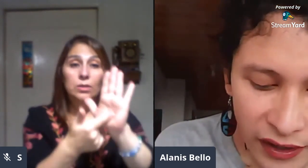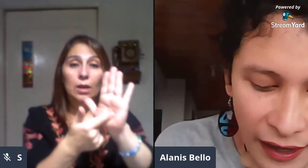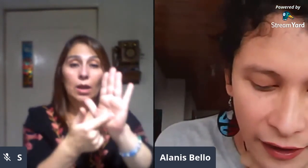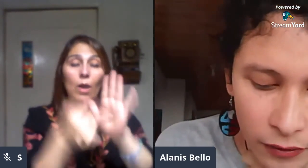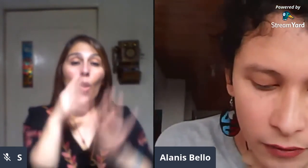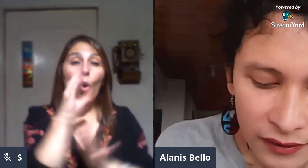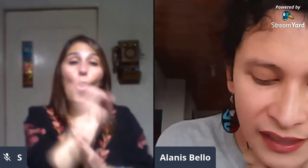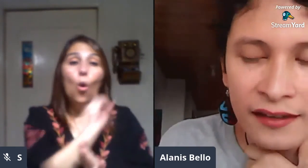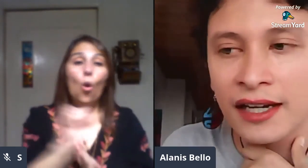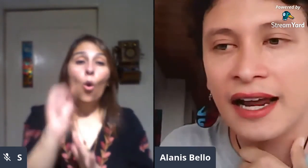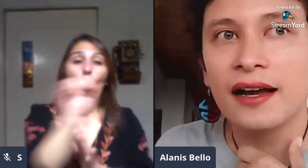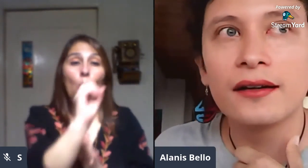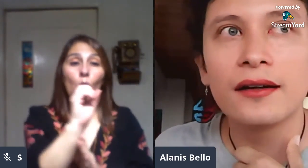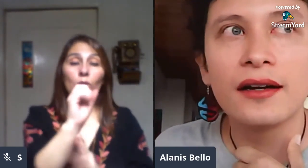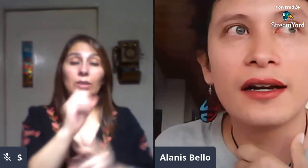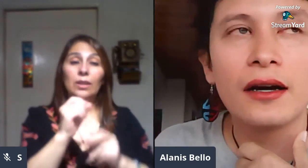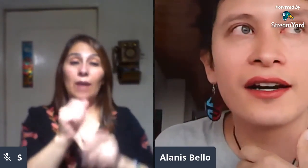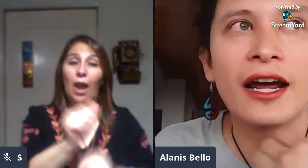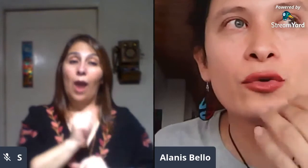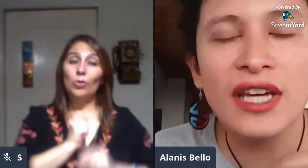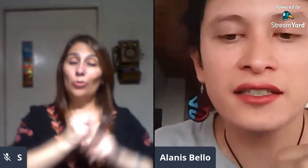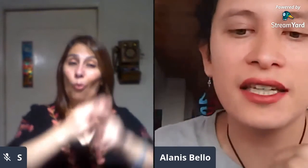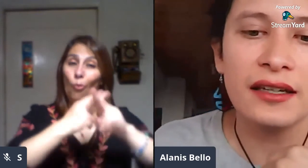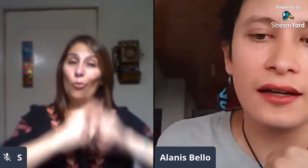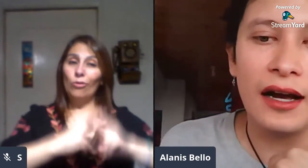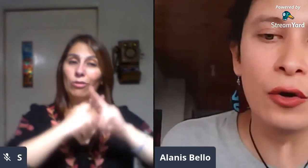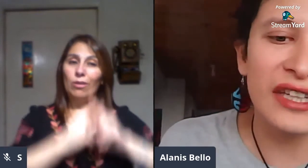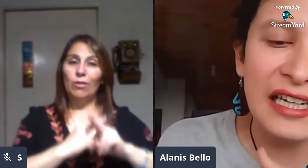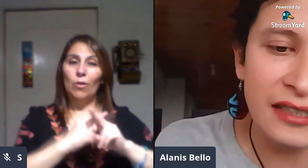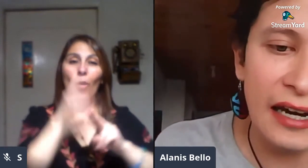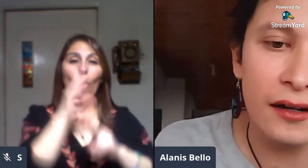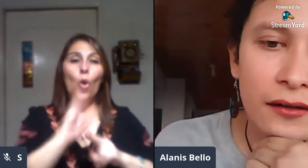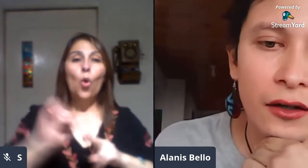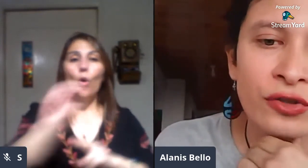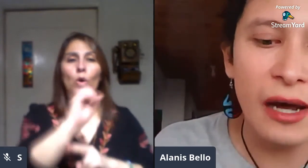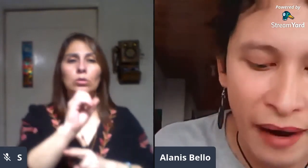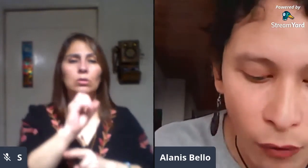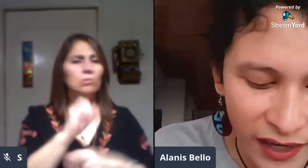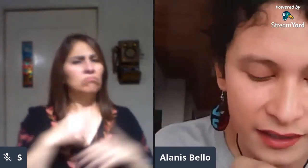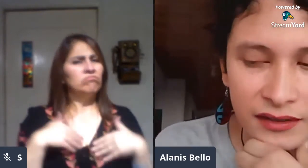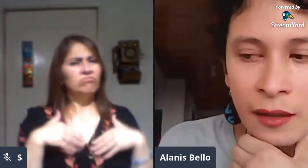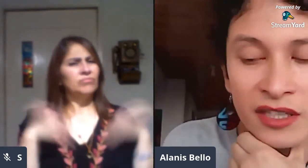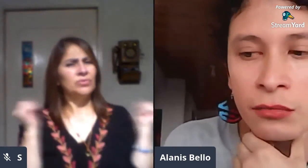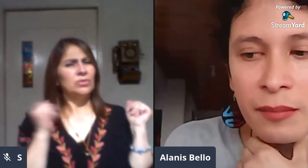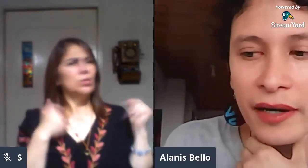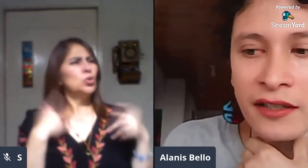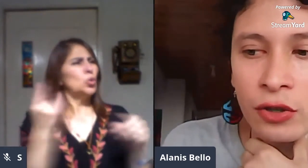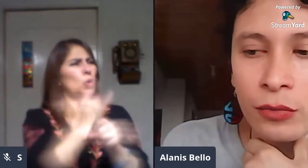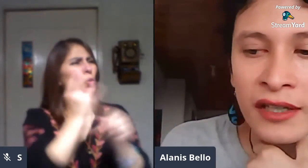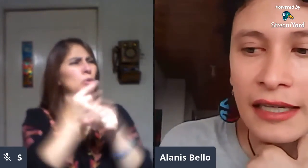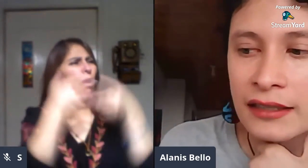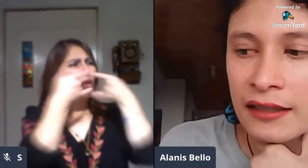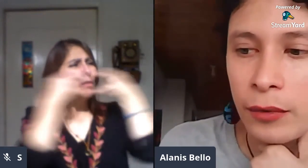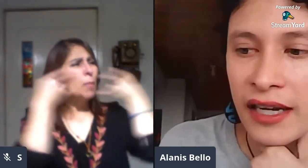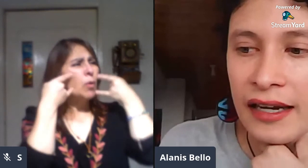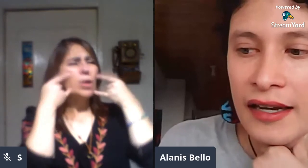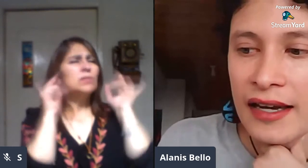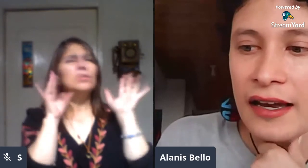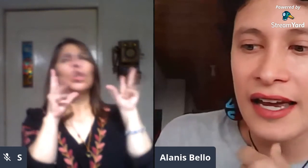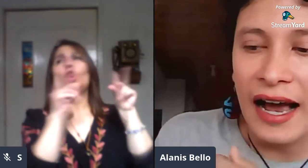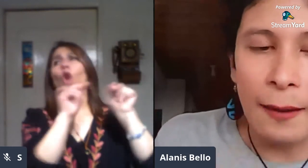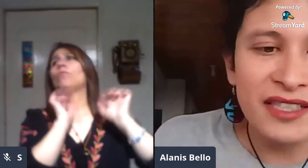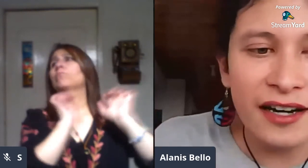de autocuidado tienden a rehusarse a utilizar los tapabocas. Y a mí eso me pareció muy interesante